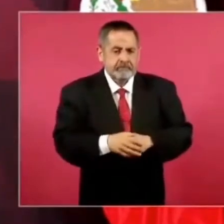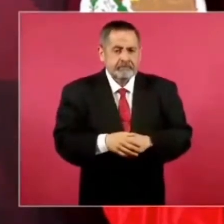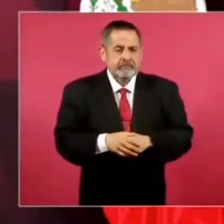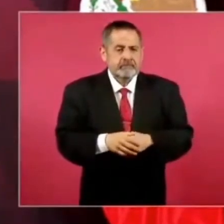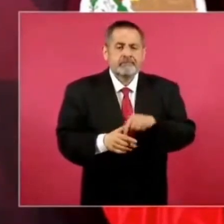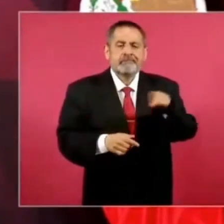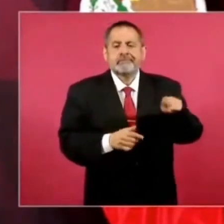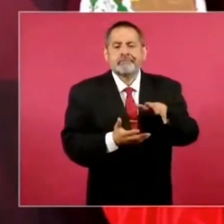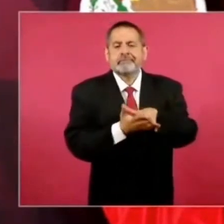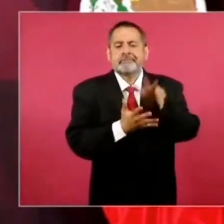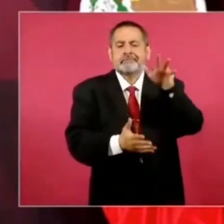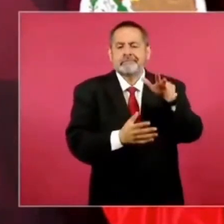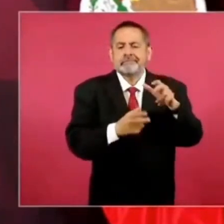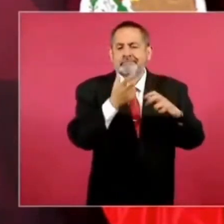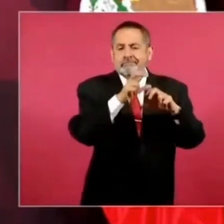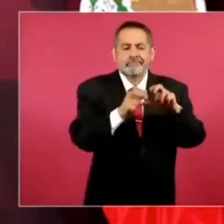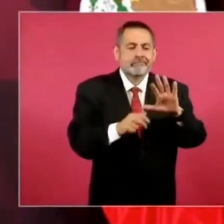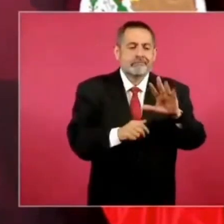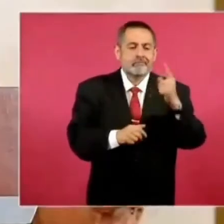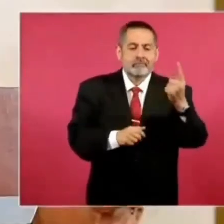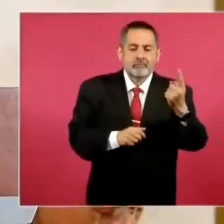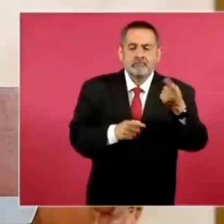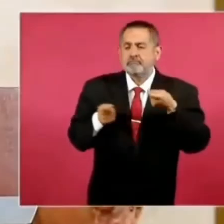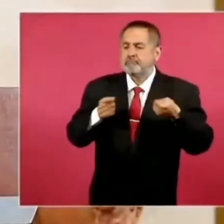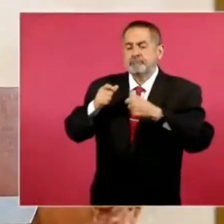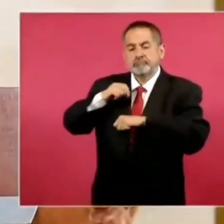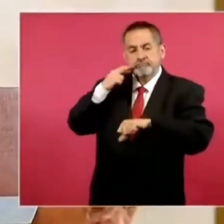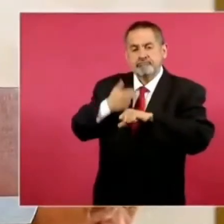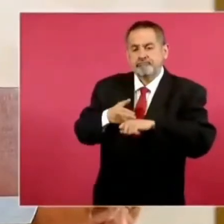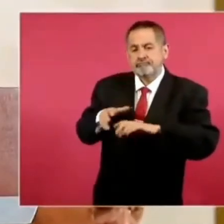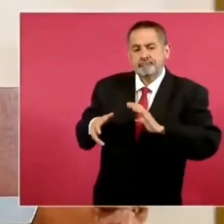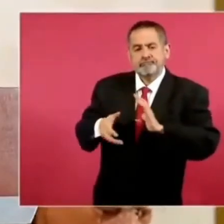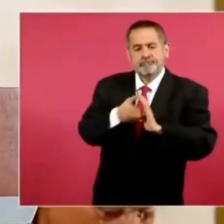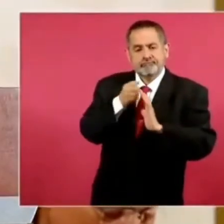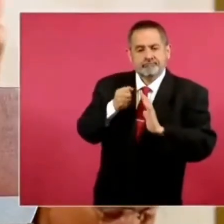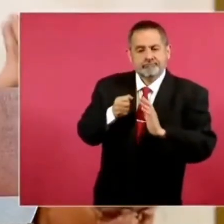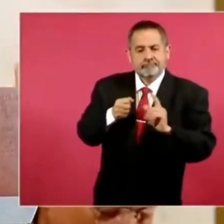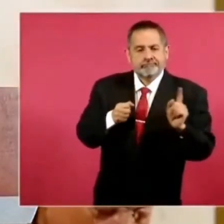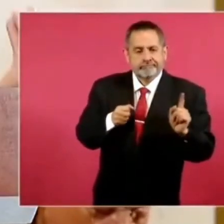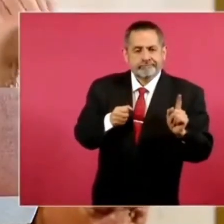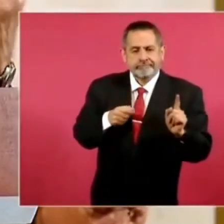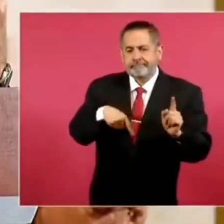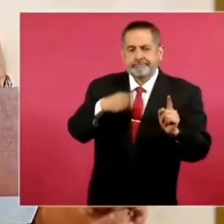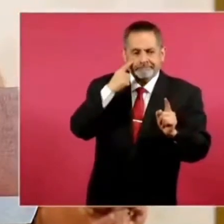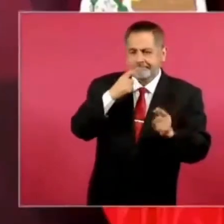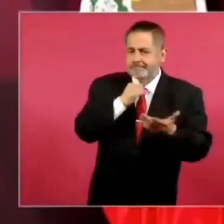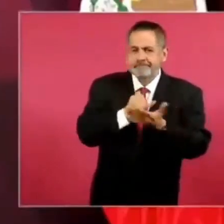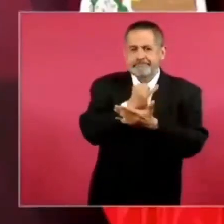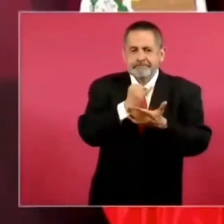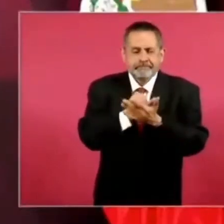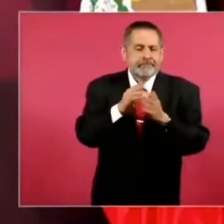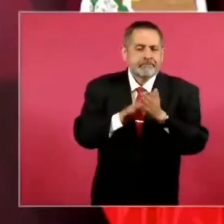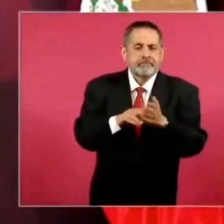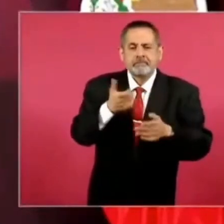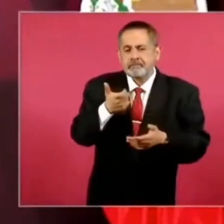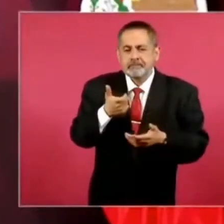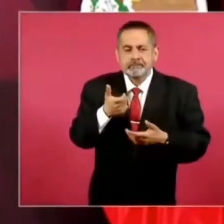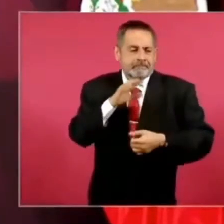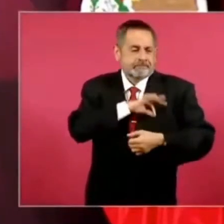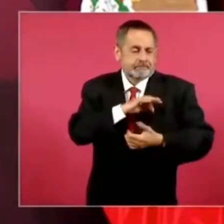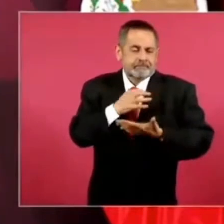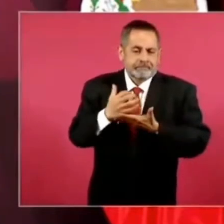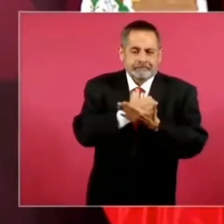mayoría ellos administraban y decidían qué hacer con las utilidades